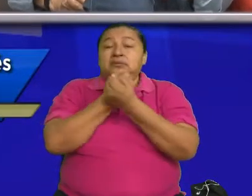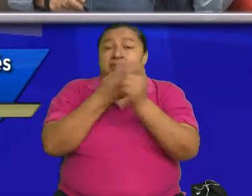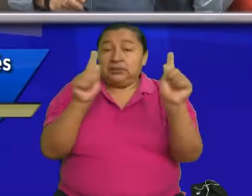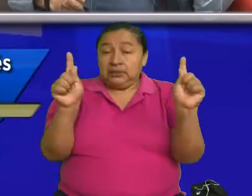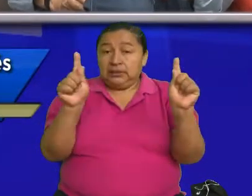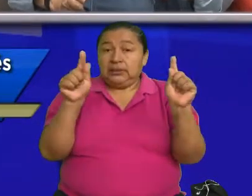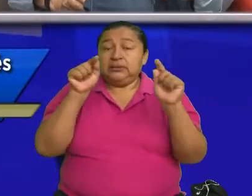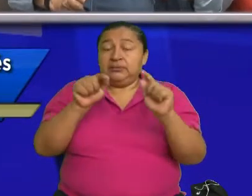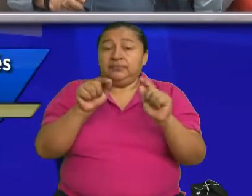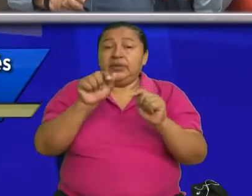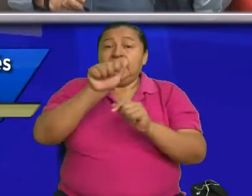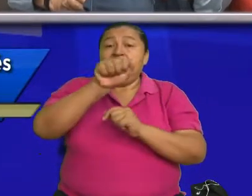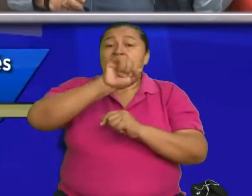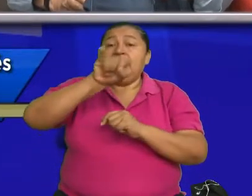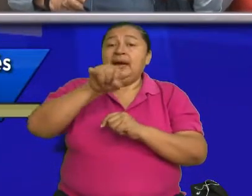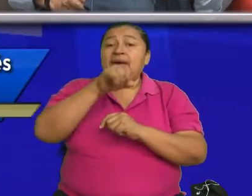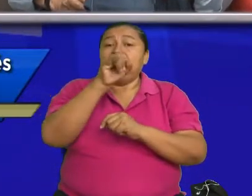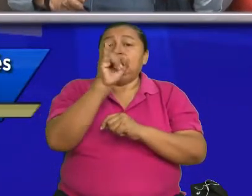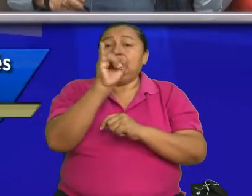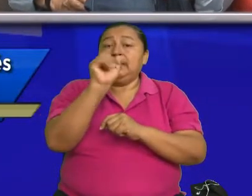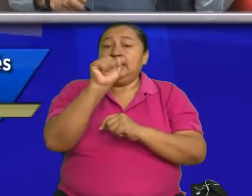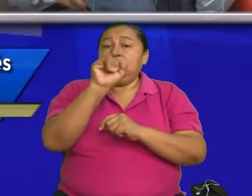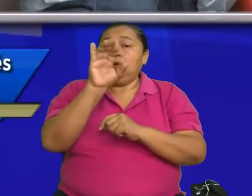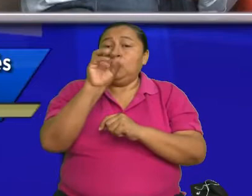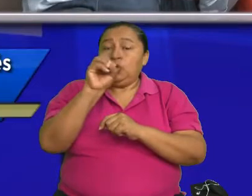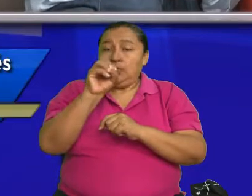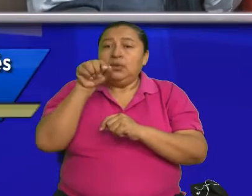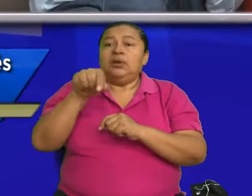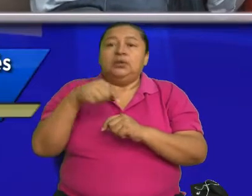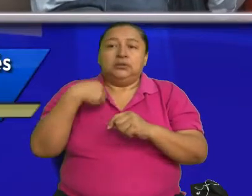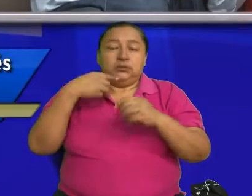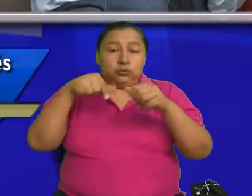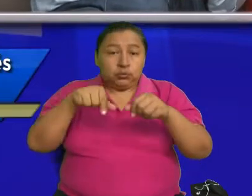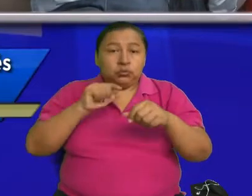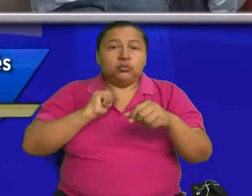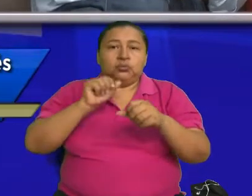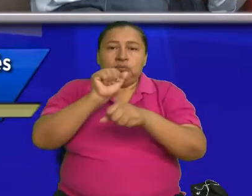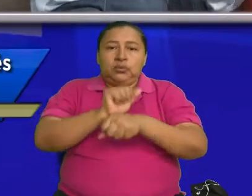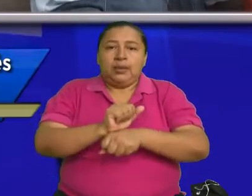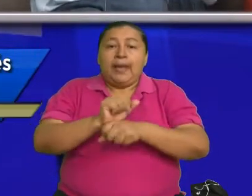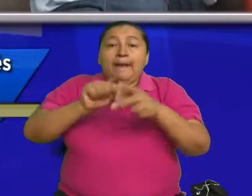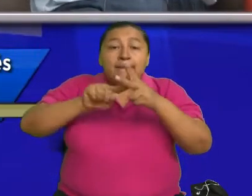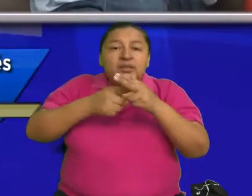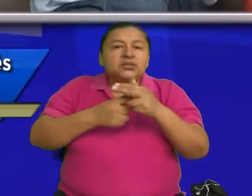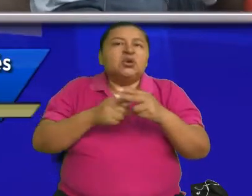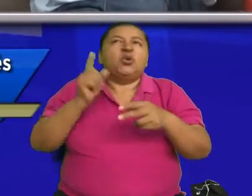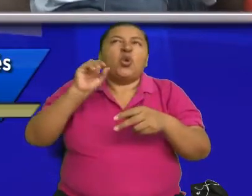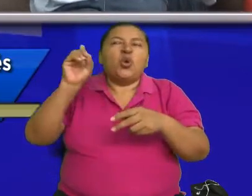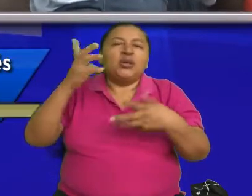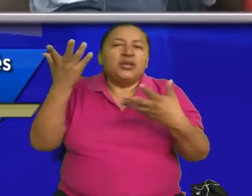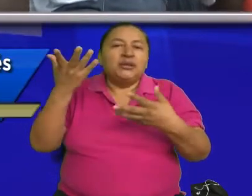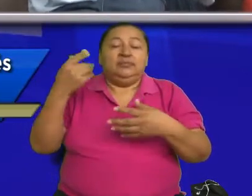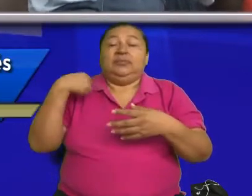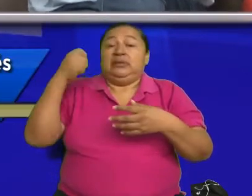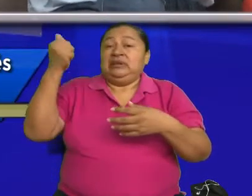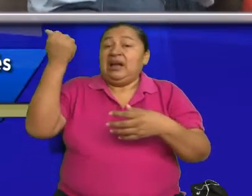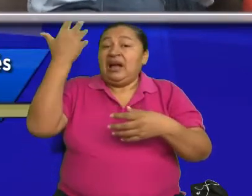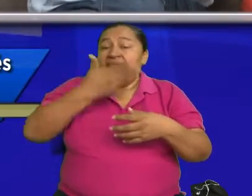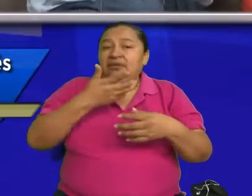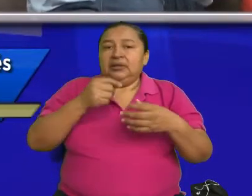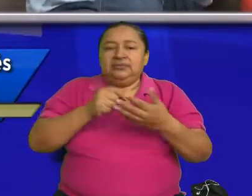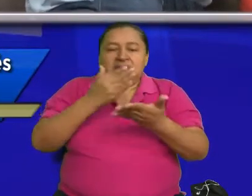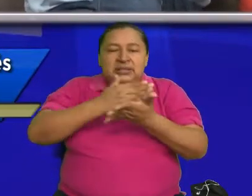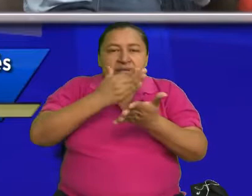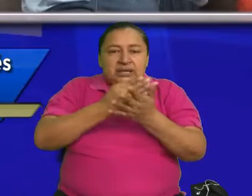lo hacen. Y es de origen africano. Claro, es de origen africano. Lleva la raíz, la hoja